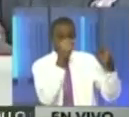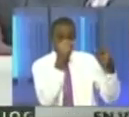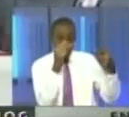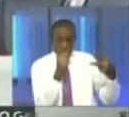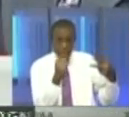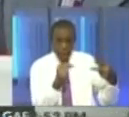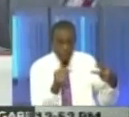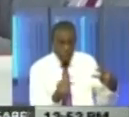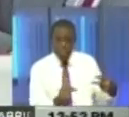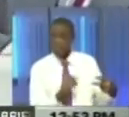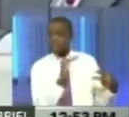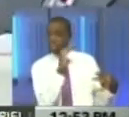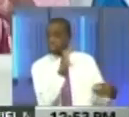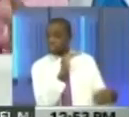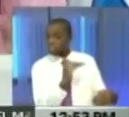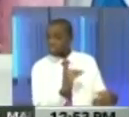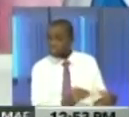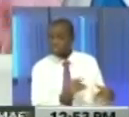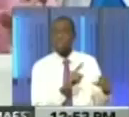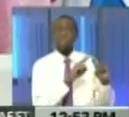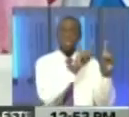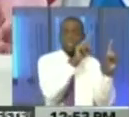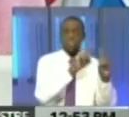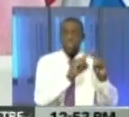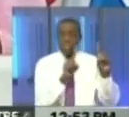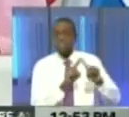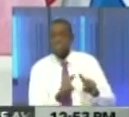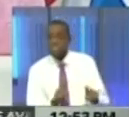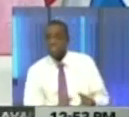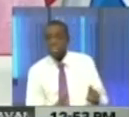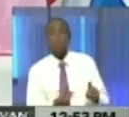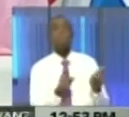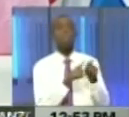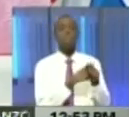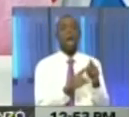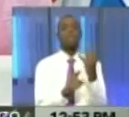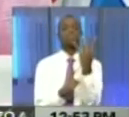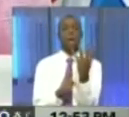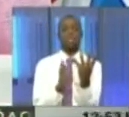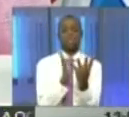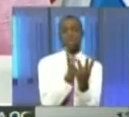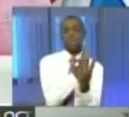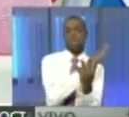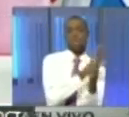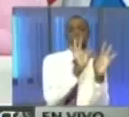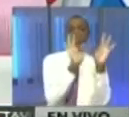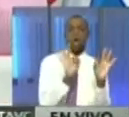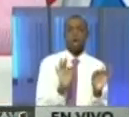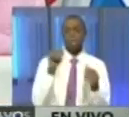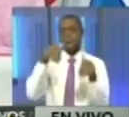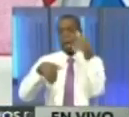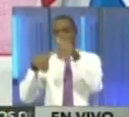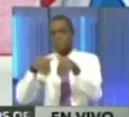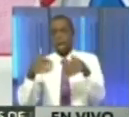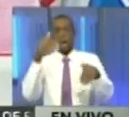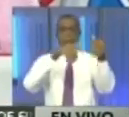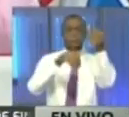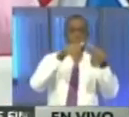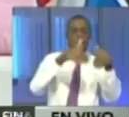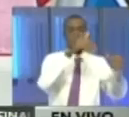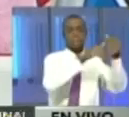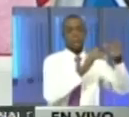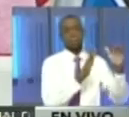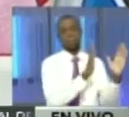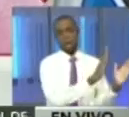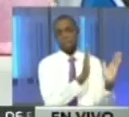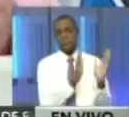niveles, diferentes tipos de referendos, cuatro tipos en específico, y para cada uno de ellos, debido a su importancia,